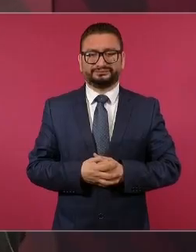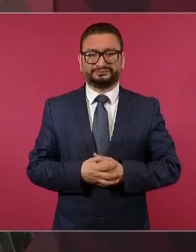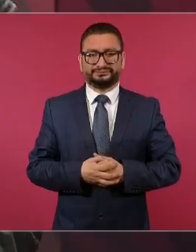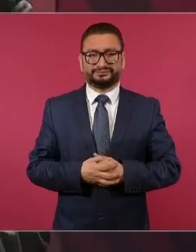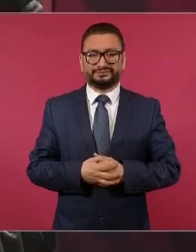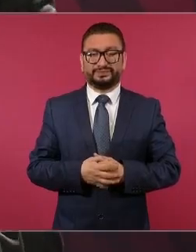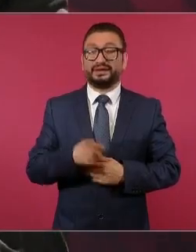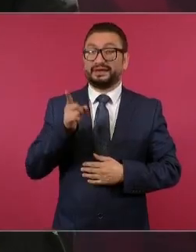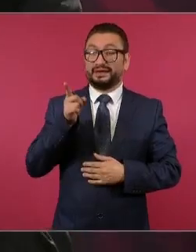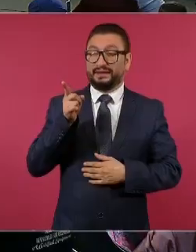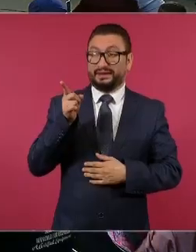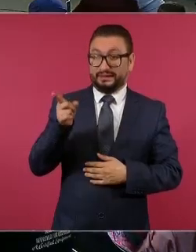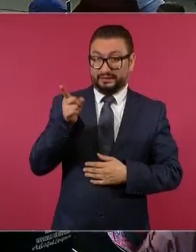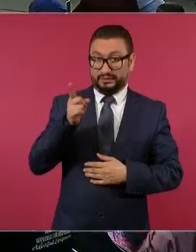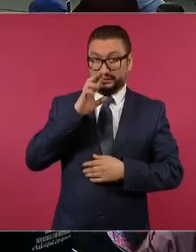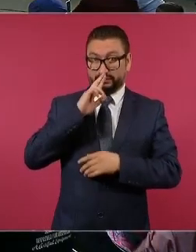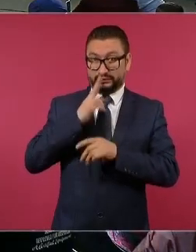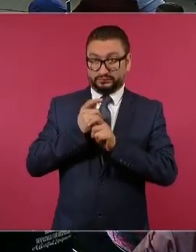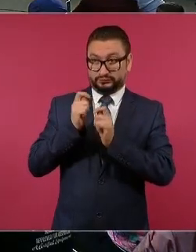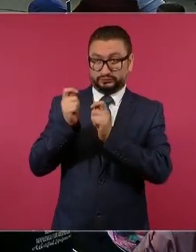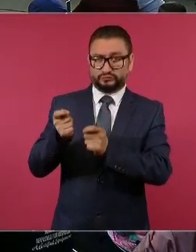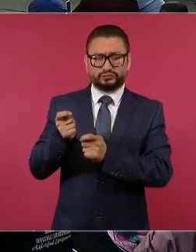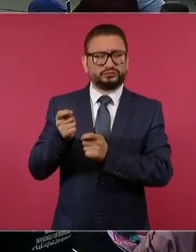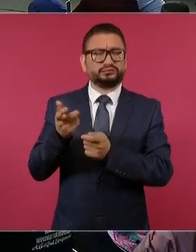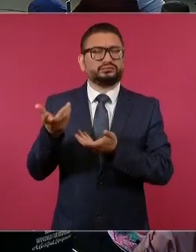Se va a hacer cargo de